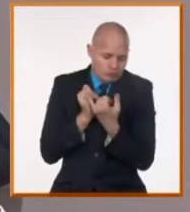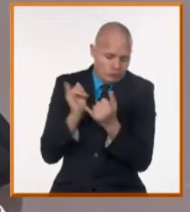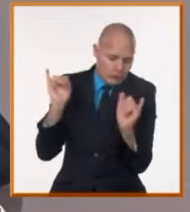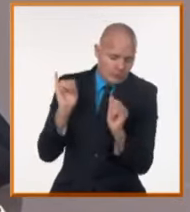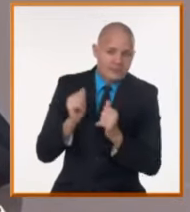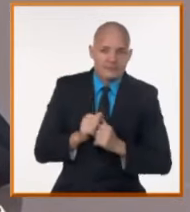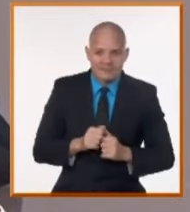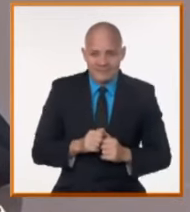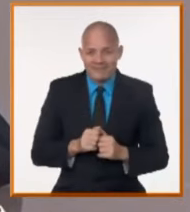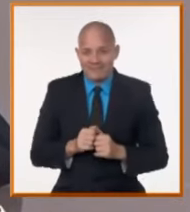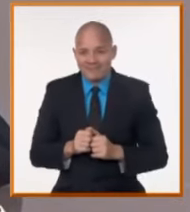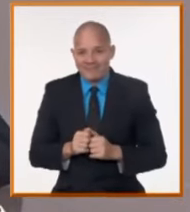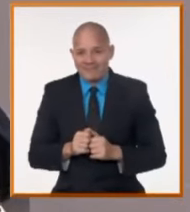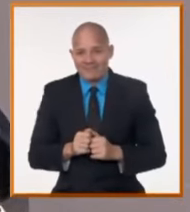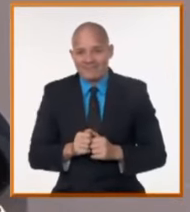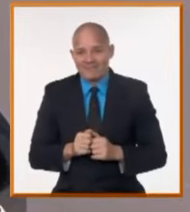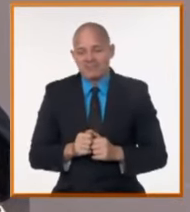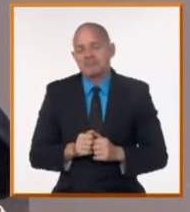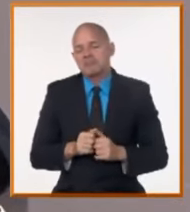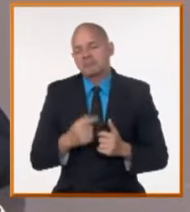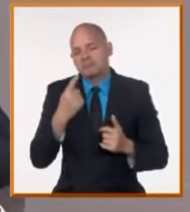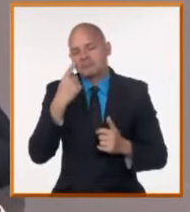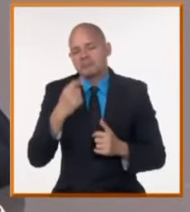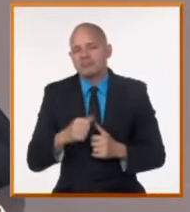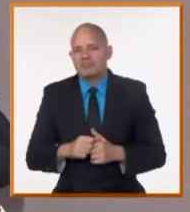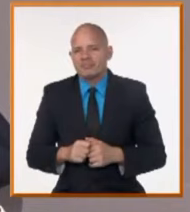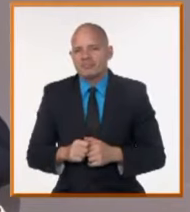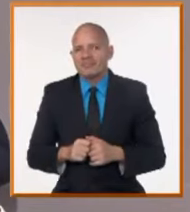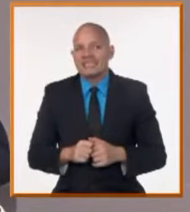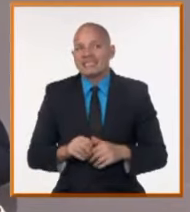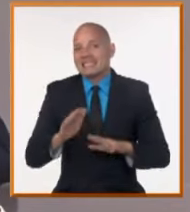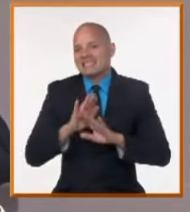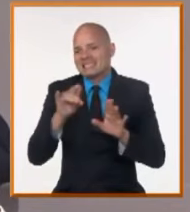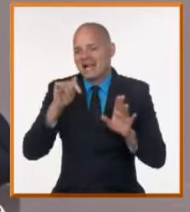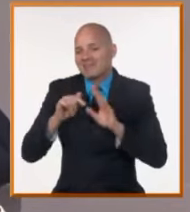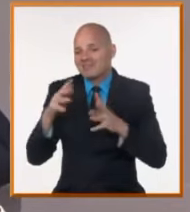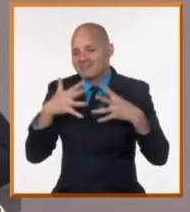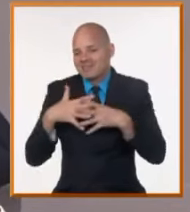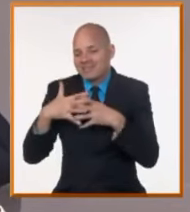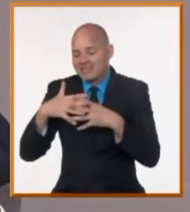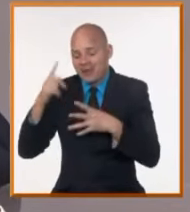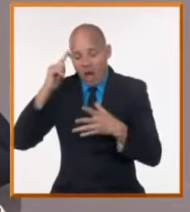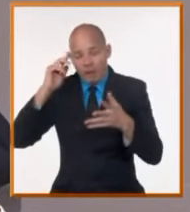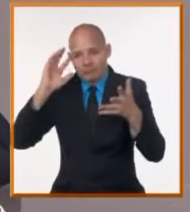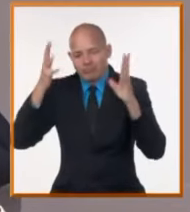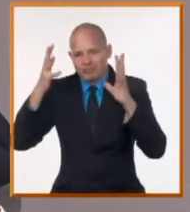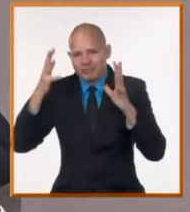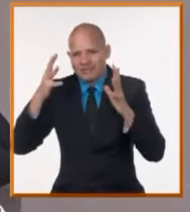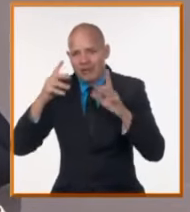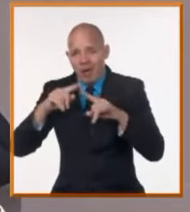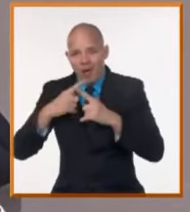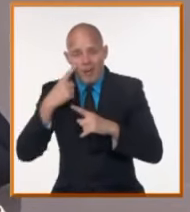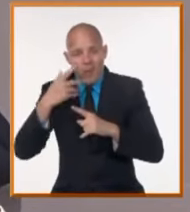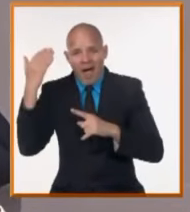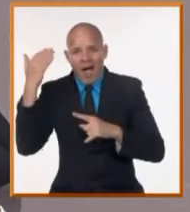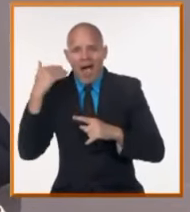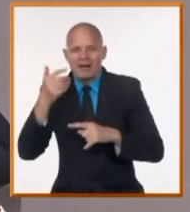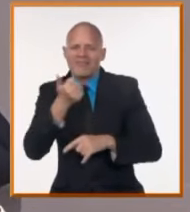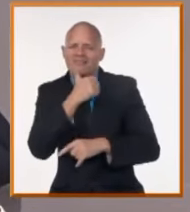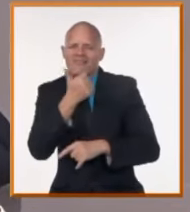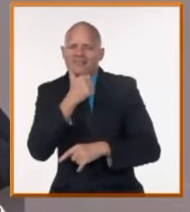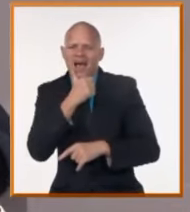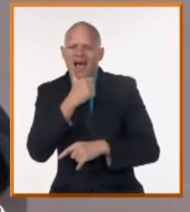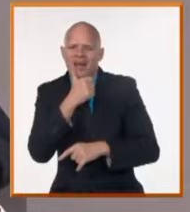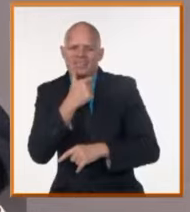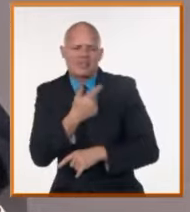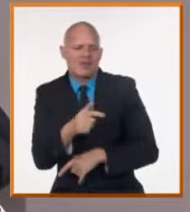hemisferio occidental. La Revolución Cubana trastoca esto como reto, como desafío y como modelo